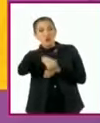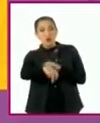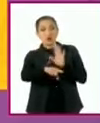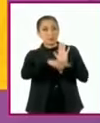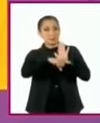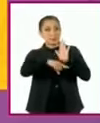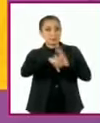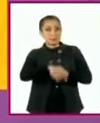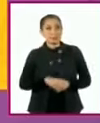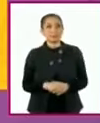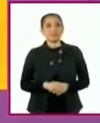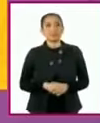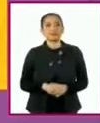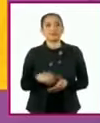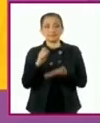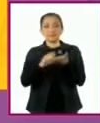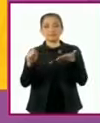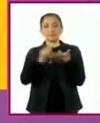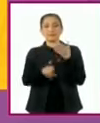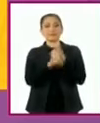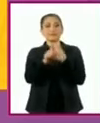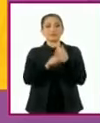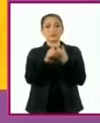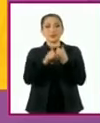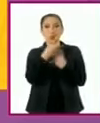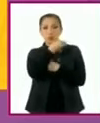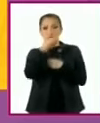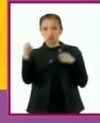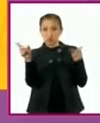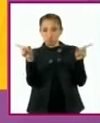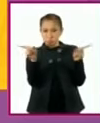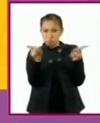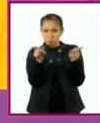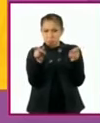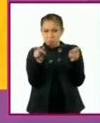negativos. Escribimos el problema con oraciones cortas.